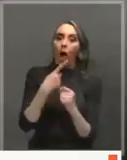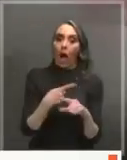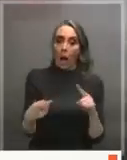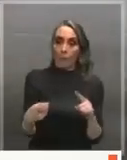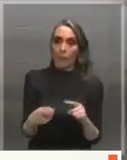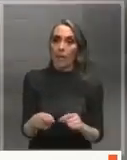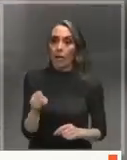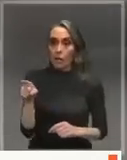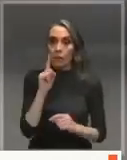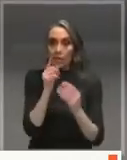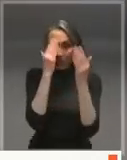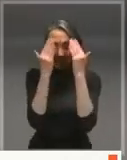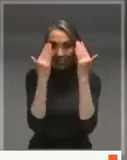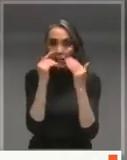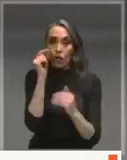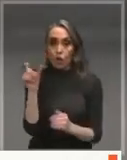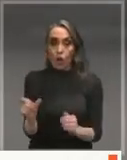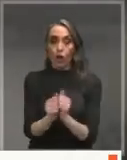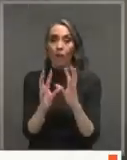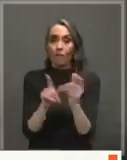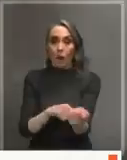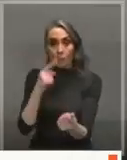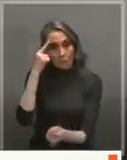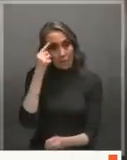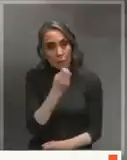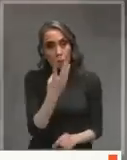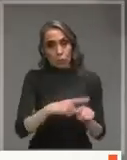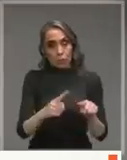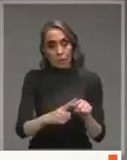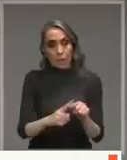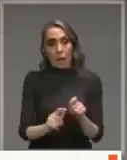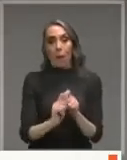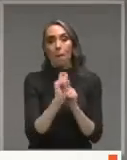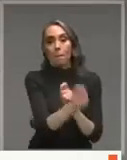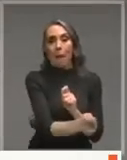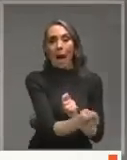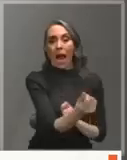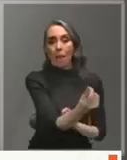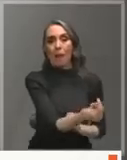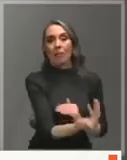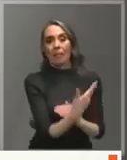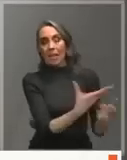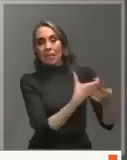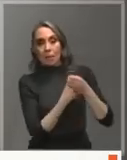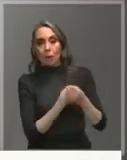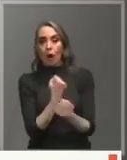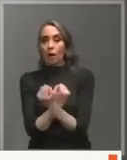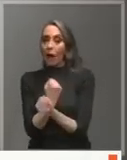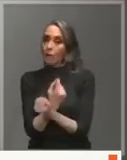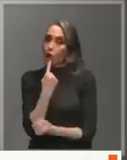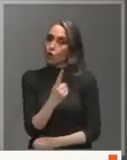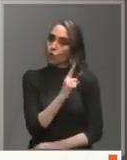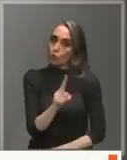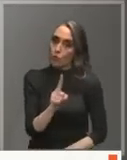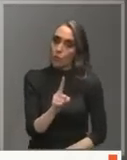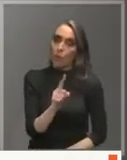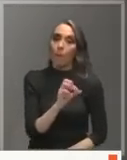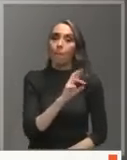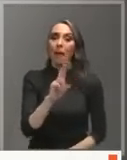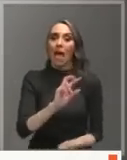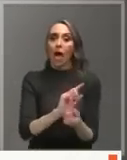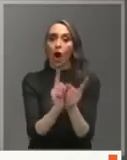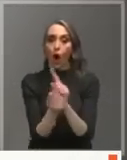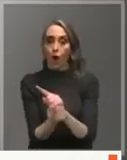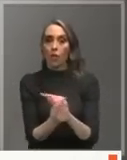con psicólogo él y su familia. Ha pensado varias veces en pagar lo que le piden, pero la misma policía le ha dicho que sería peor,